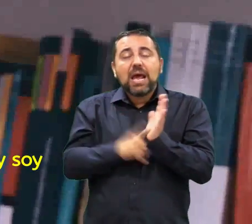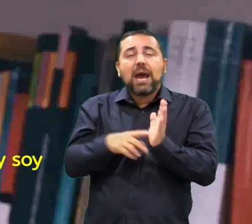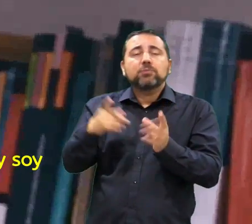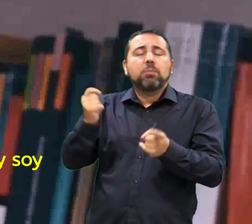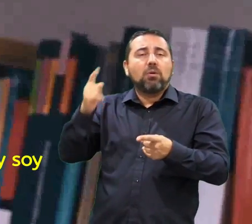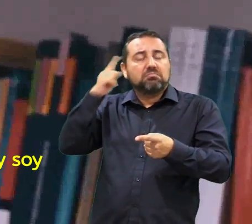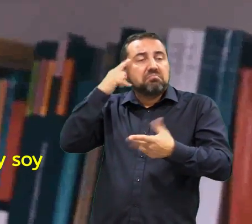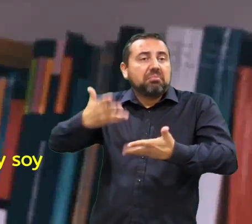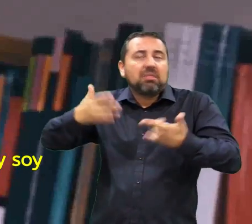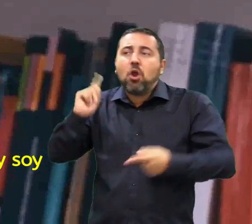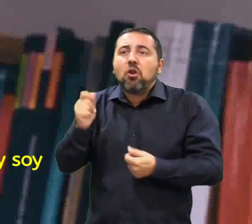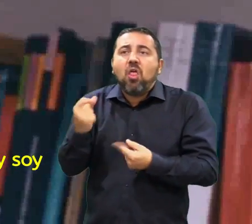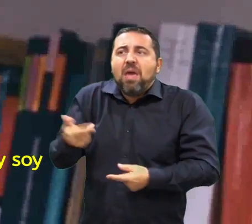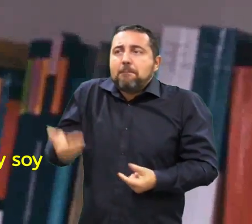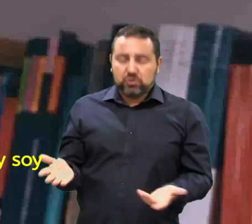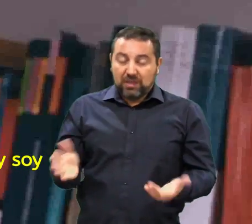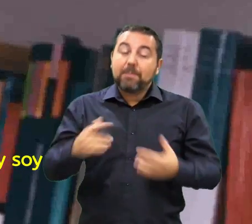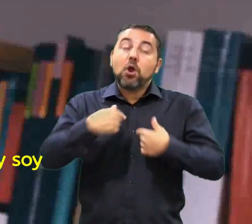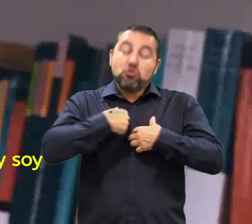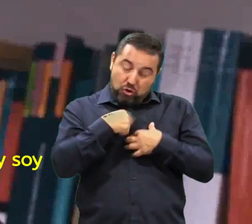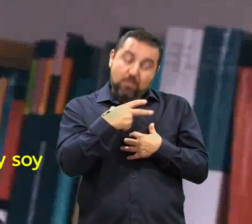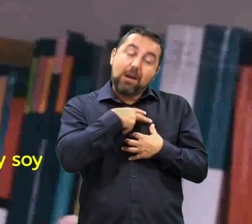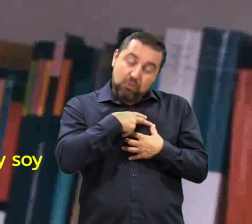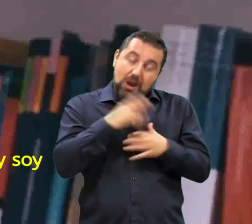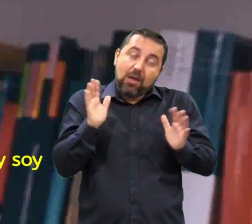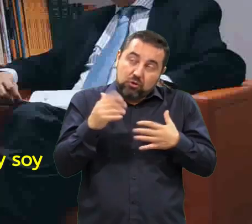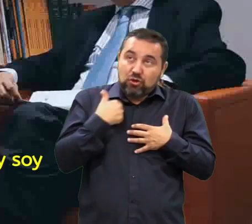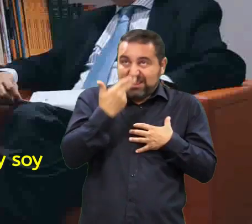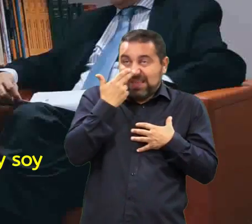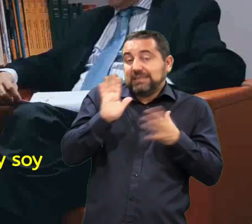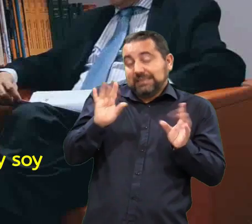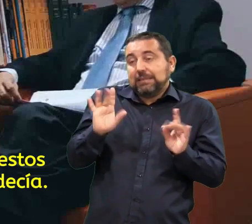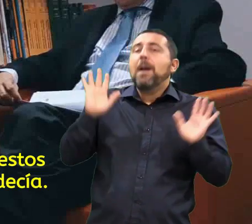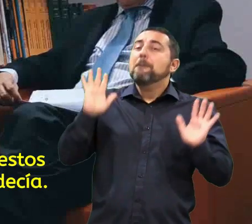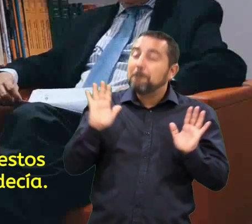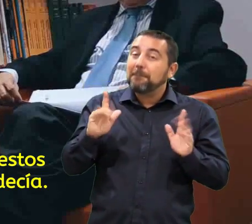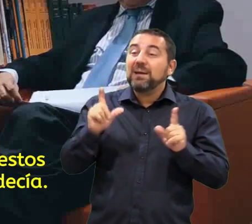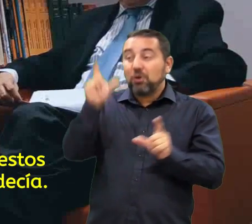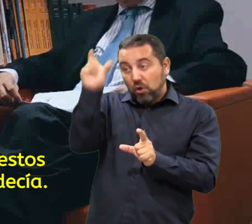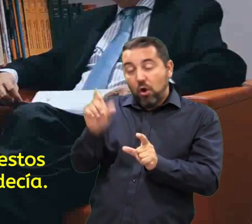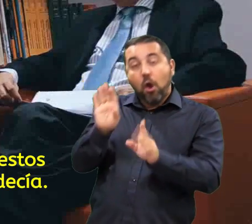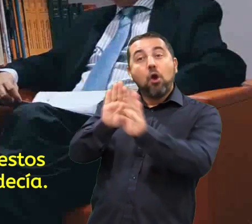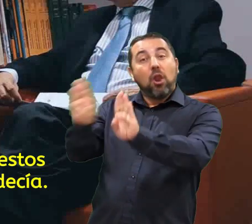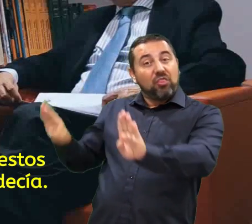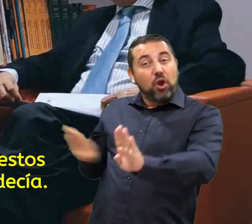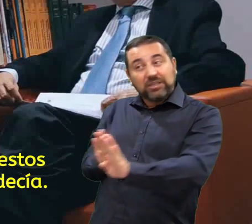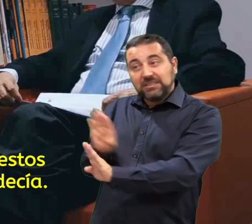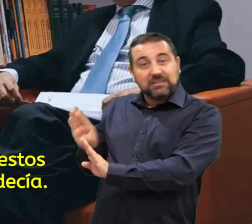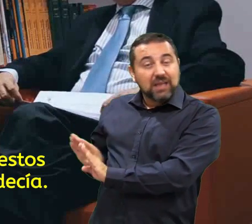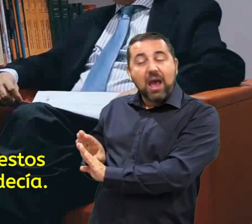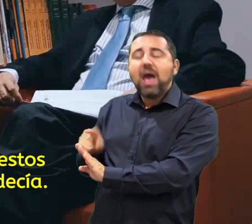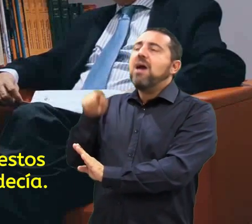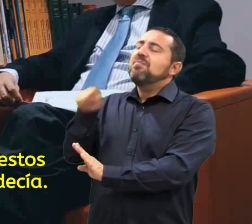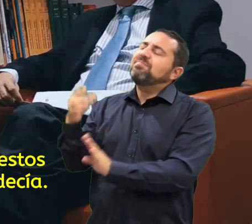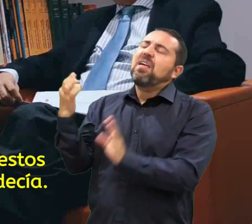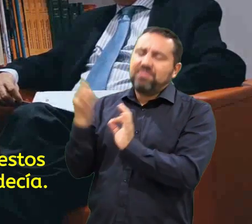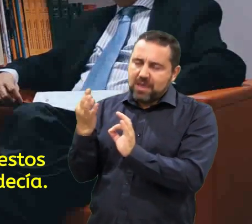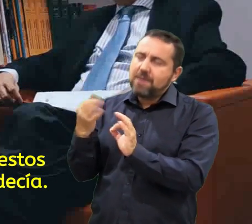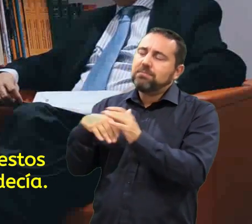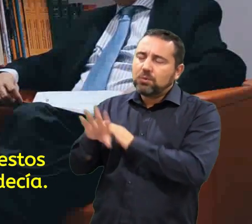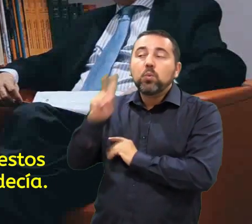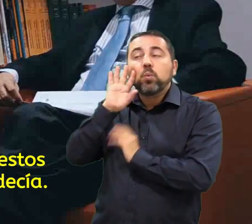se minimizan los riesgos legales. Pues yo creo, soy parte interesada como abogado, pero claro, creo claro. que el coleccionista tiene que